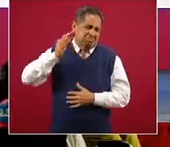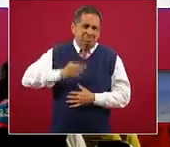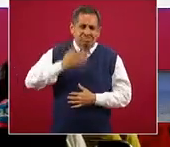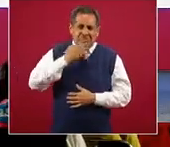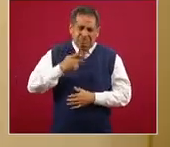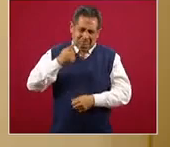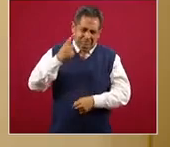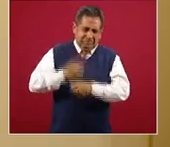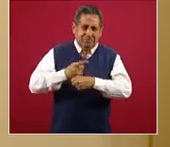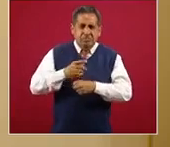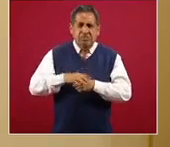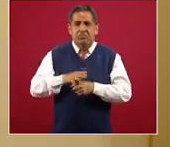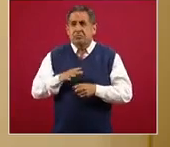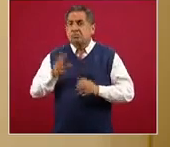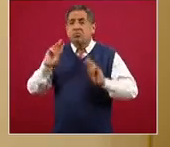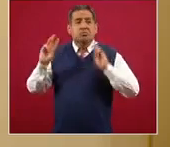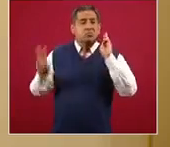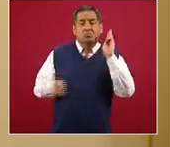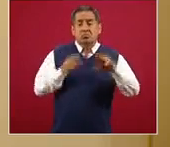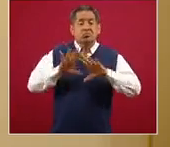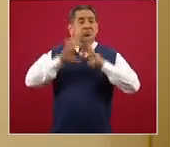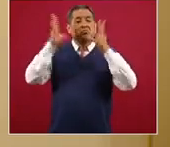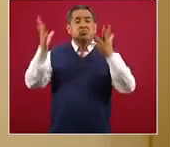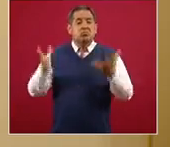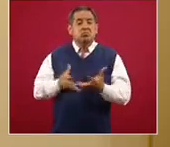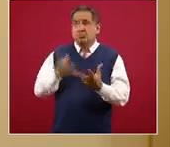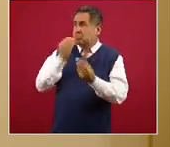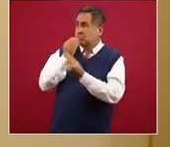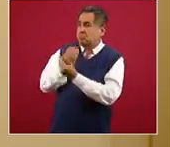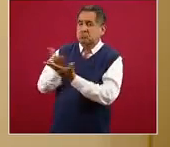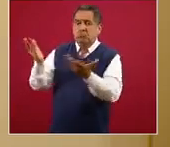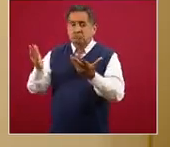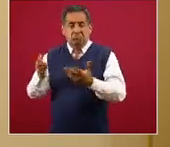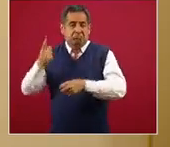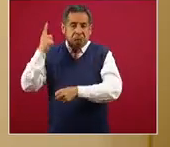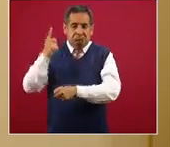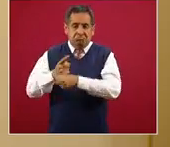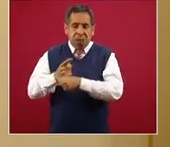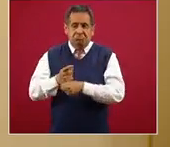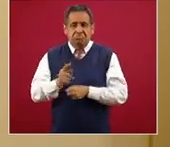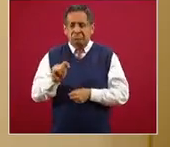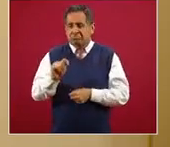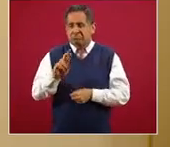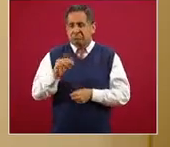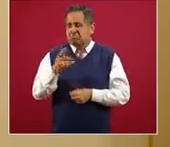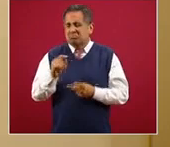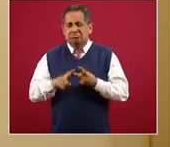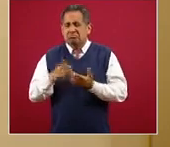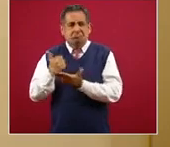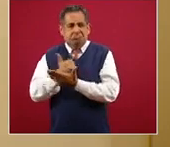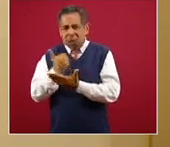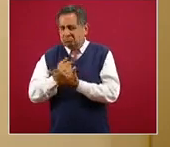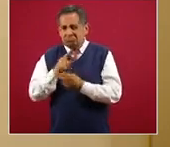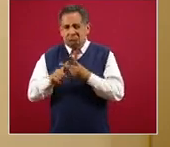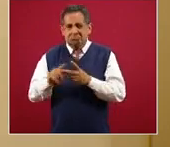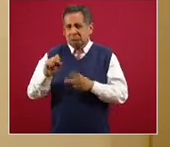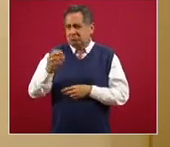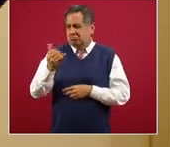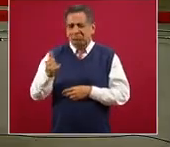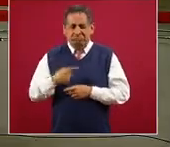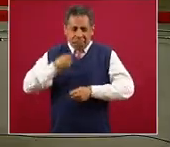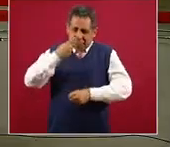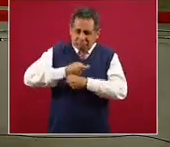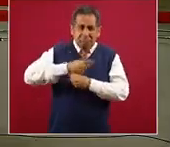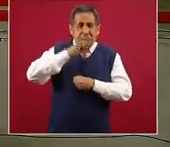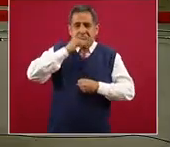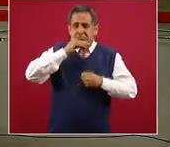la planta más cultivada del mundo para fines alimentarios, mucho más que el trigo, mucho más que el arroz, mucho más que el soya.